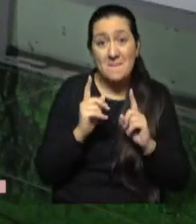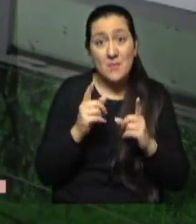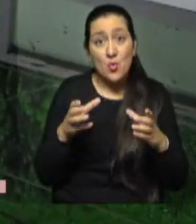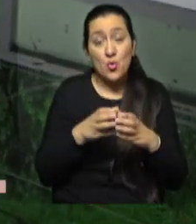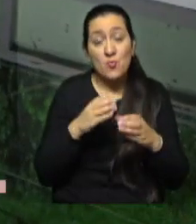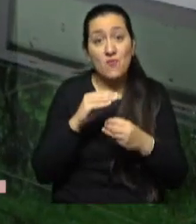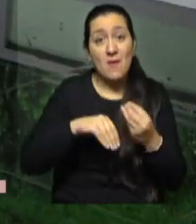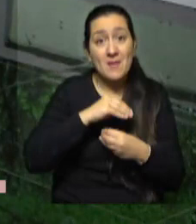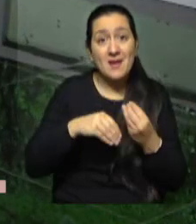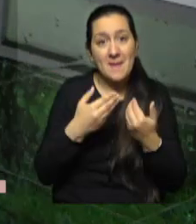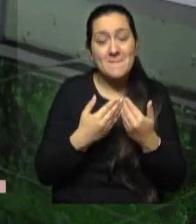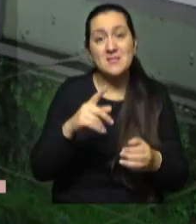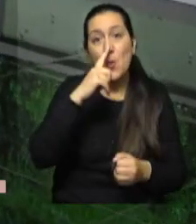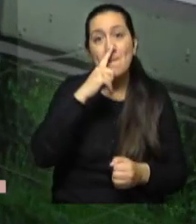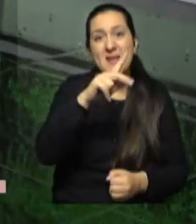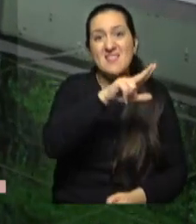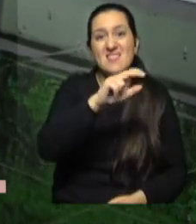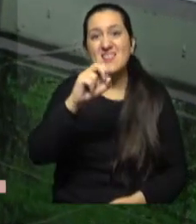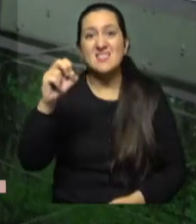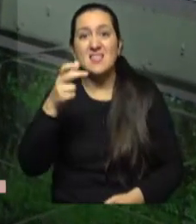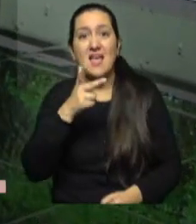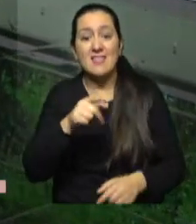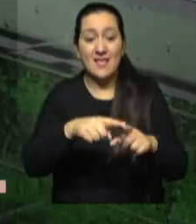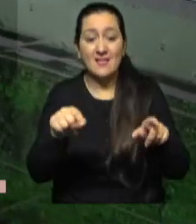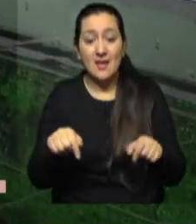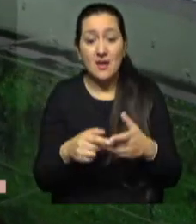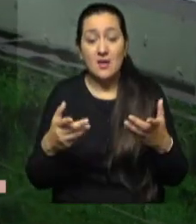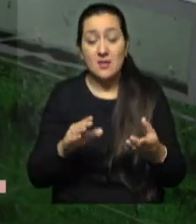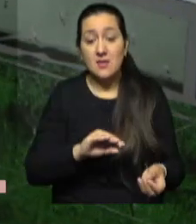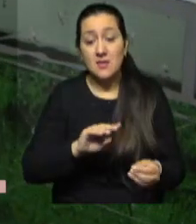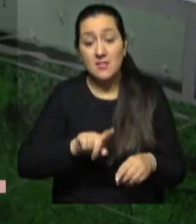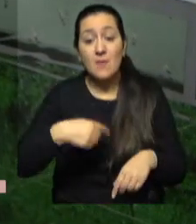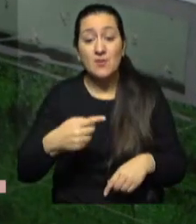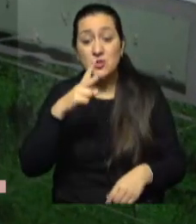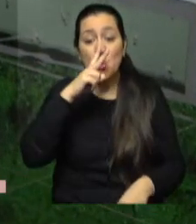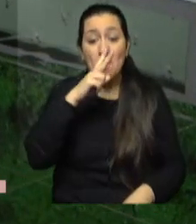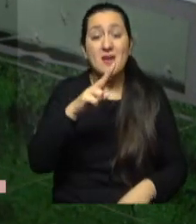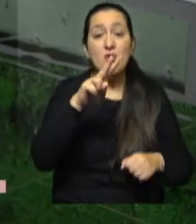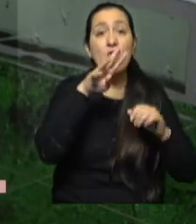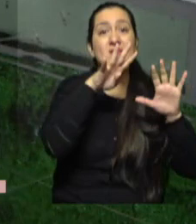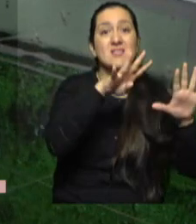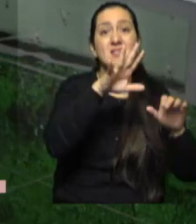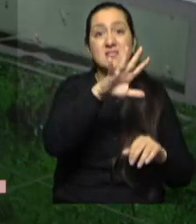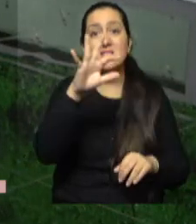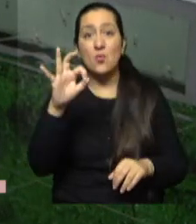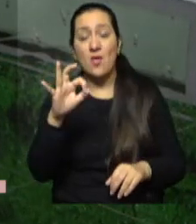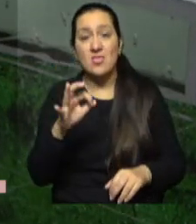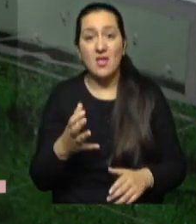arranca con 1.300 hectáreas y termina teniendo de las 2.950 2.850